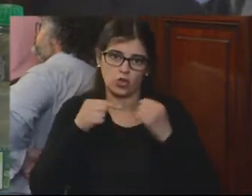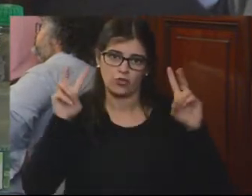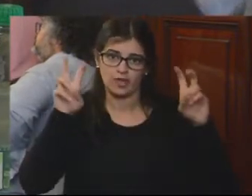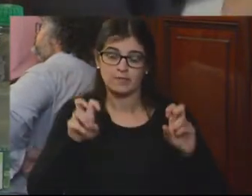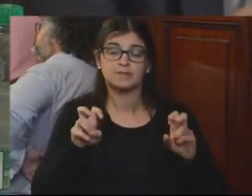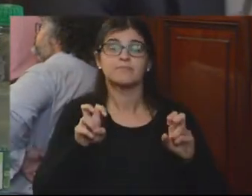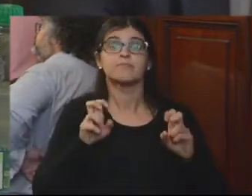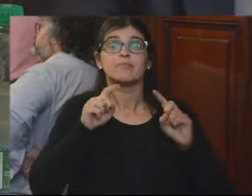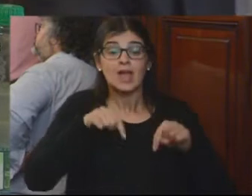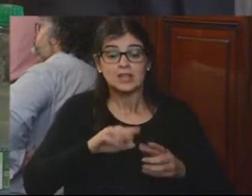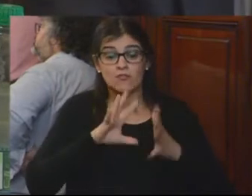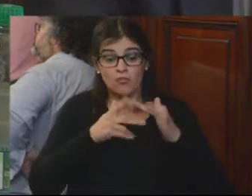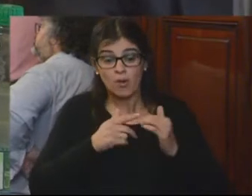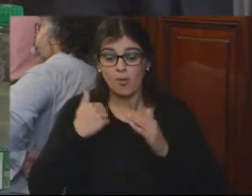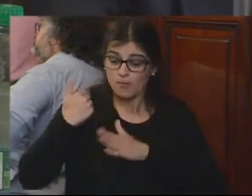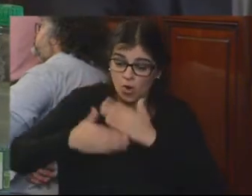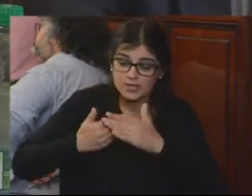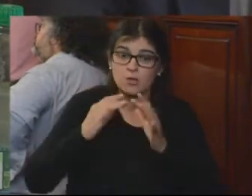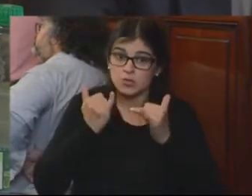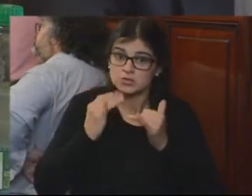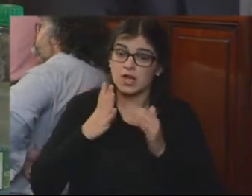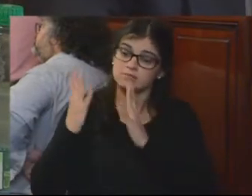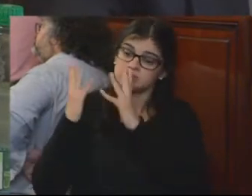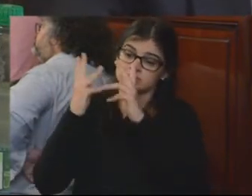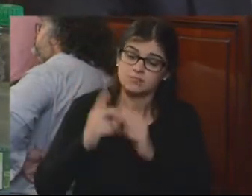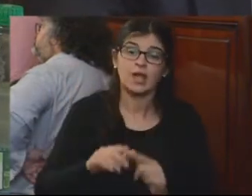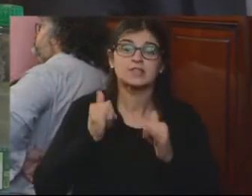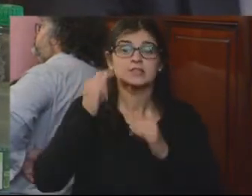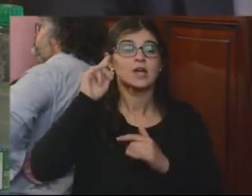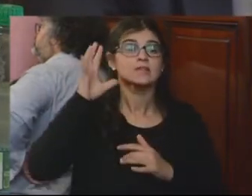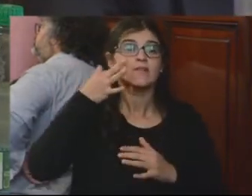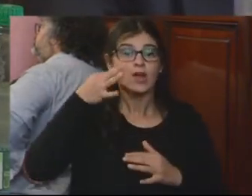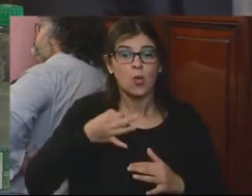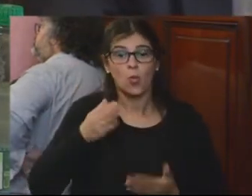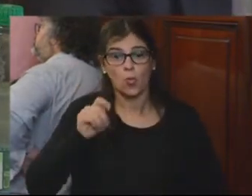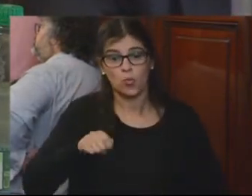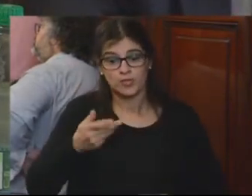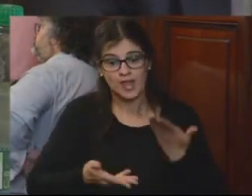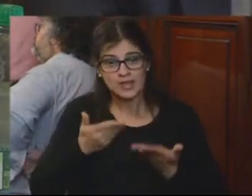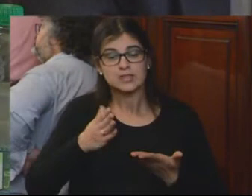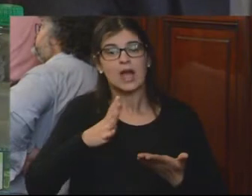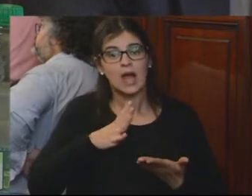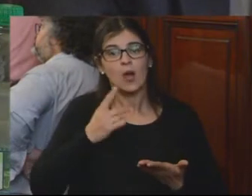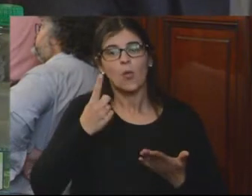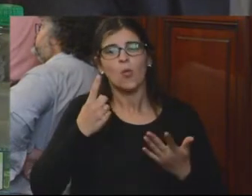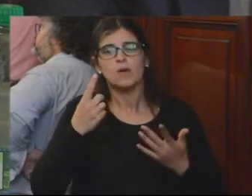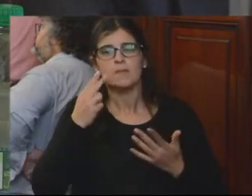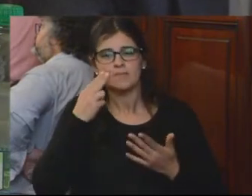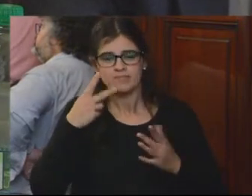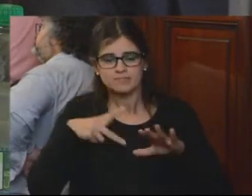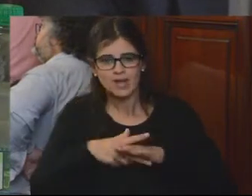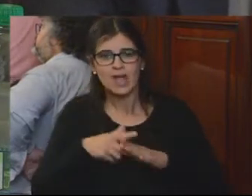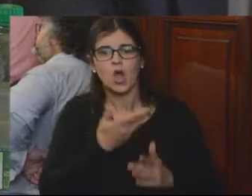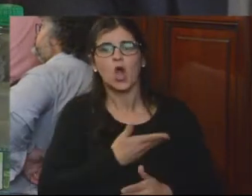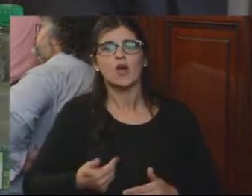este sostenido y progresivo avance en el proceso de memoria verdad y justicia se vio fuertemente afectado desde el inicio del gobierno